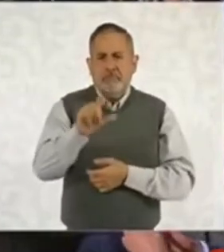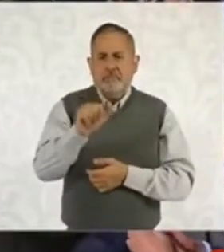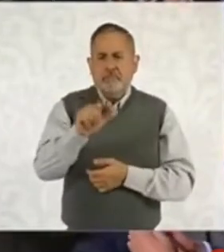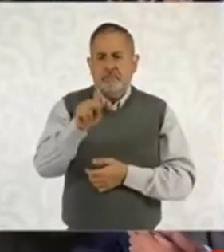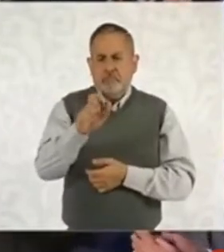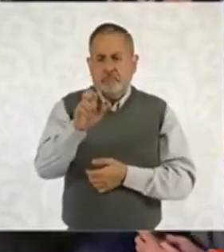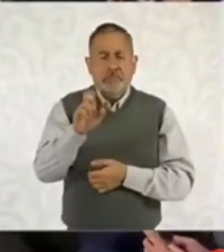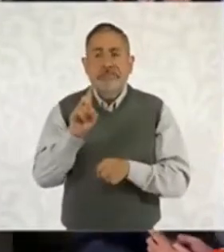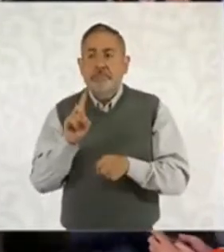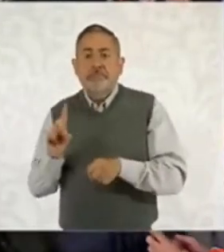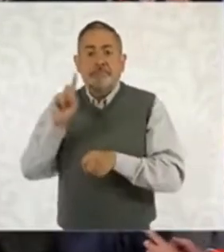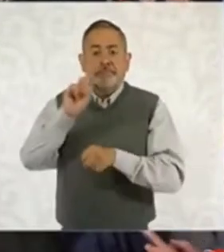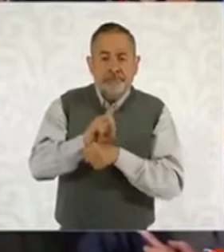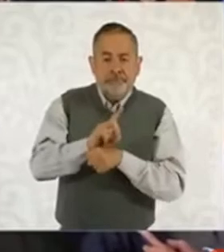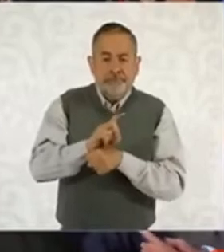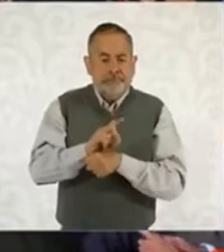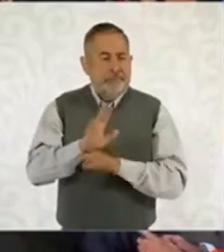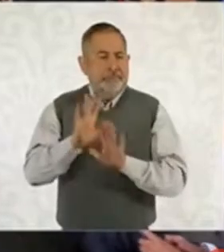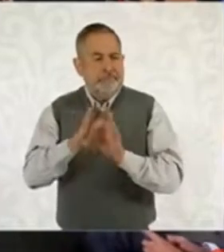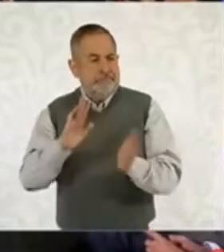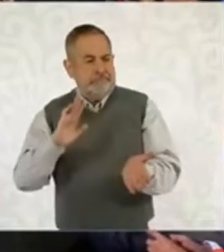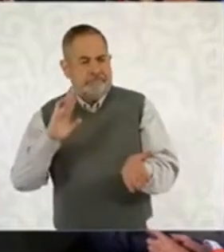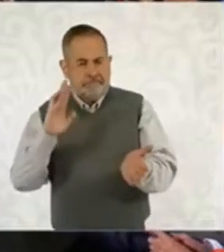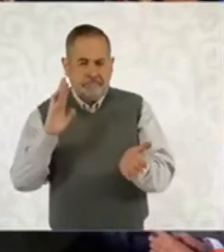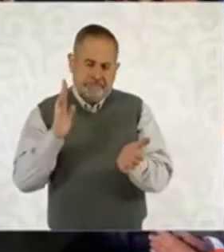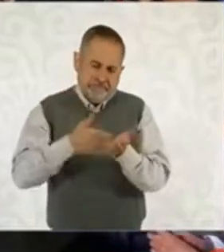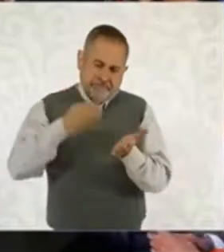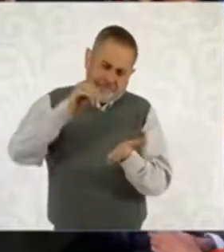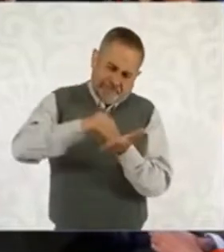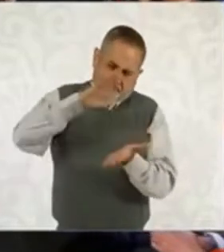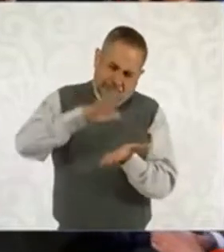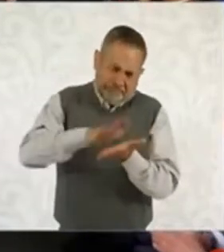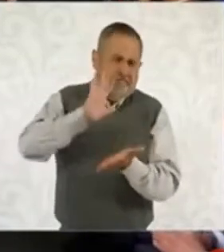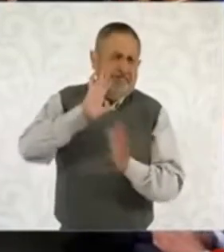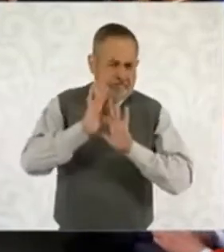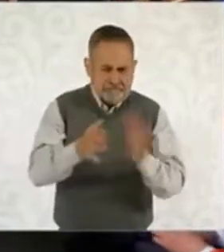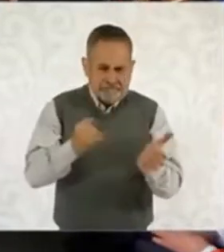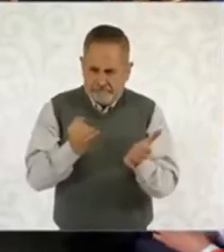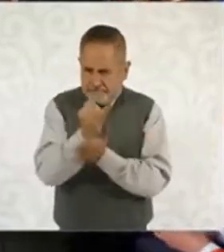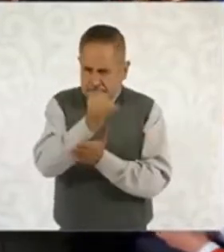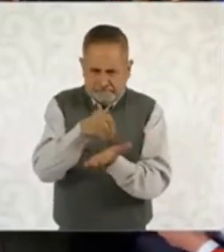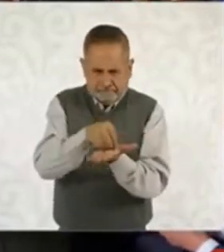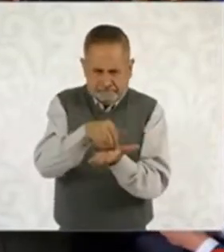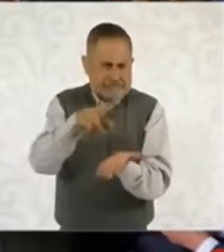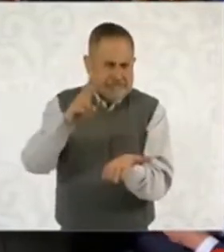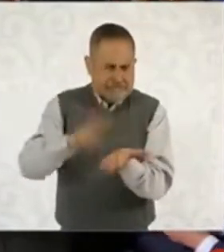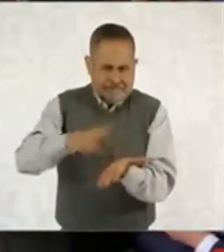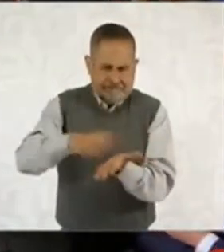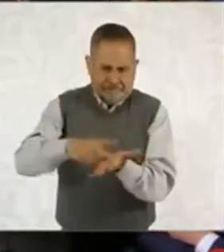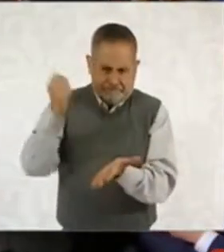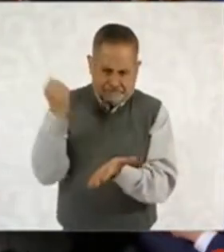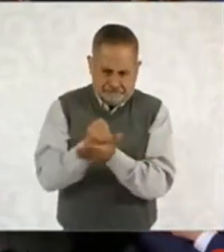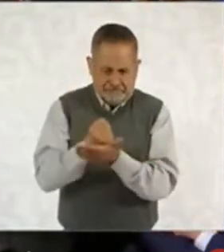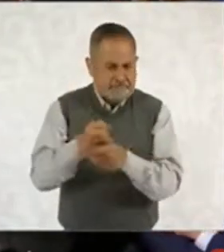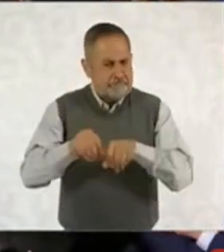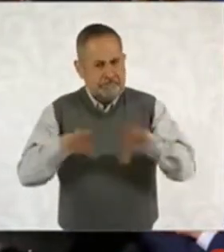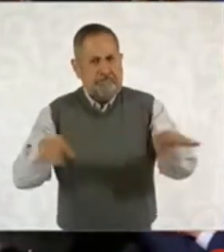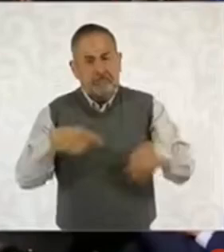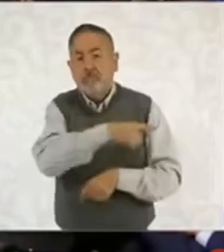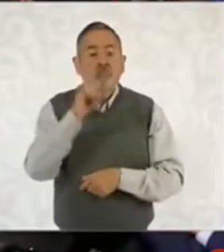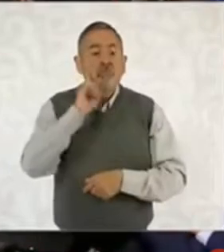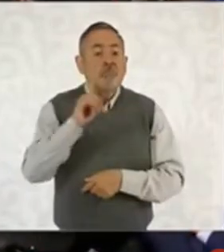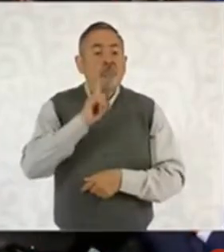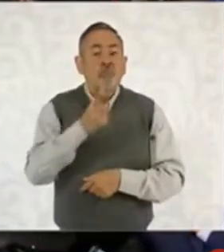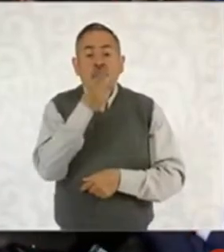que ya se sancionó esta elección como válida, la validez de la elección judicial. Ella hizo